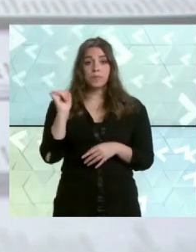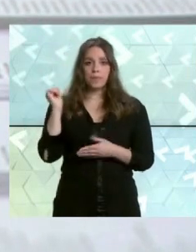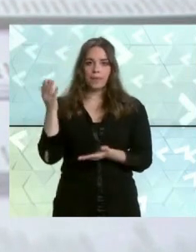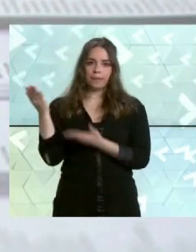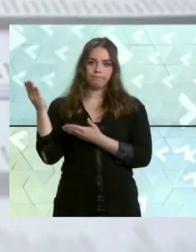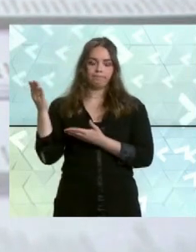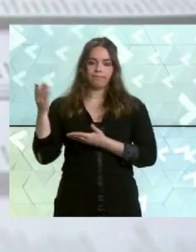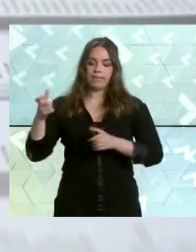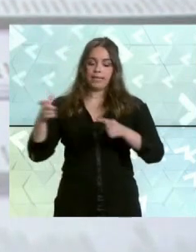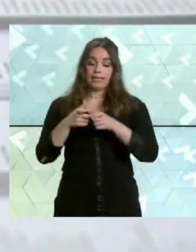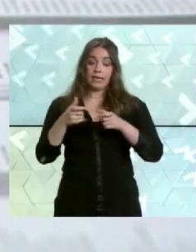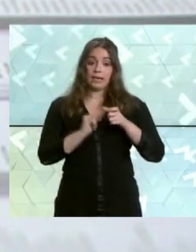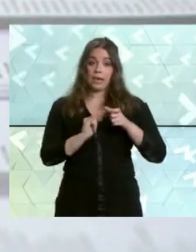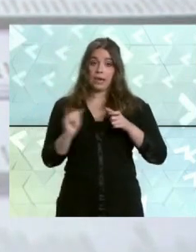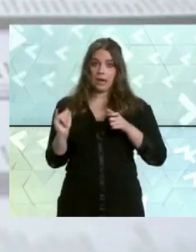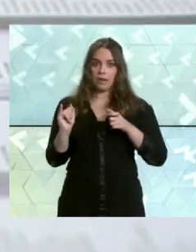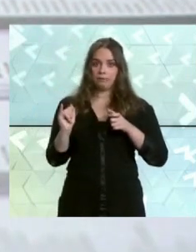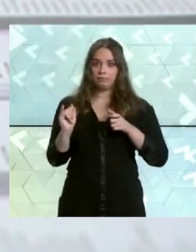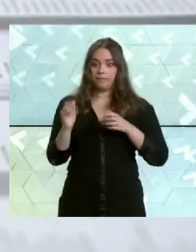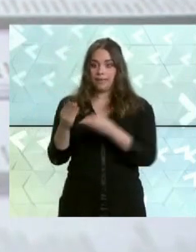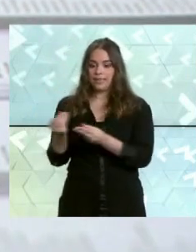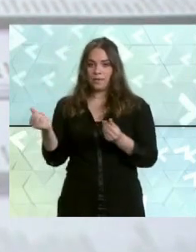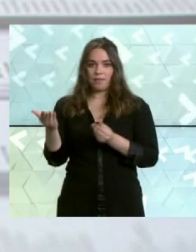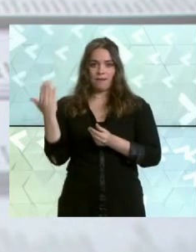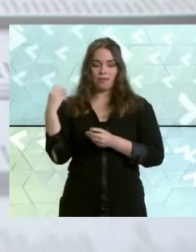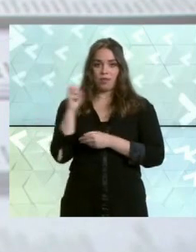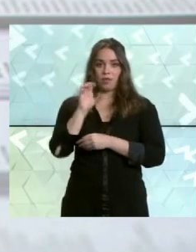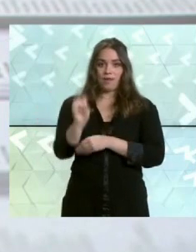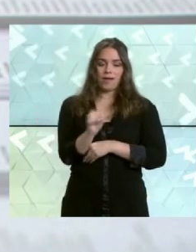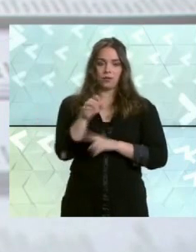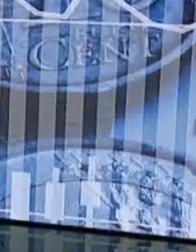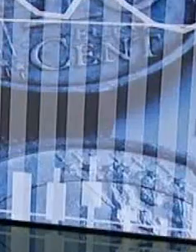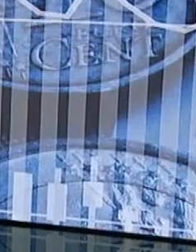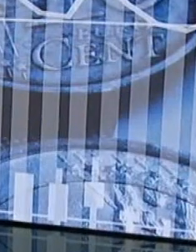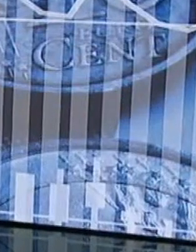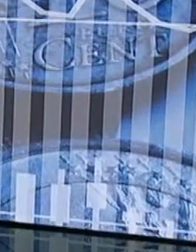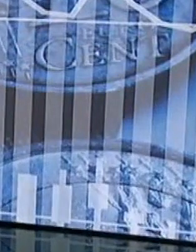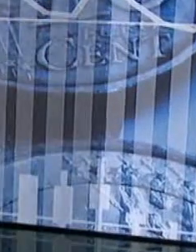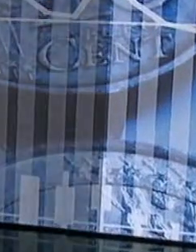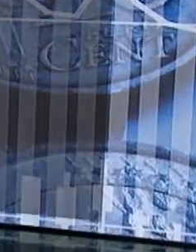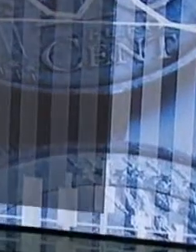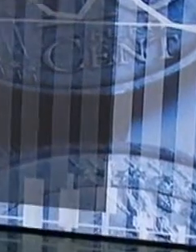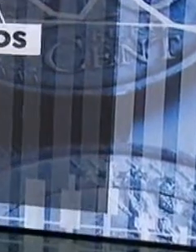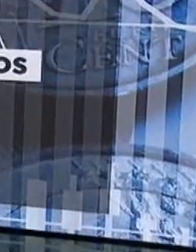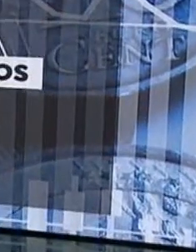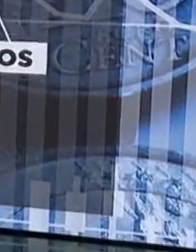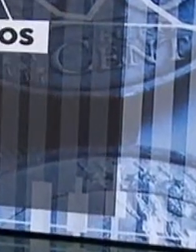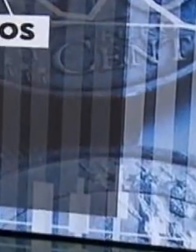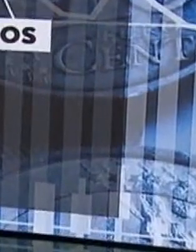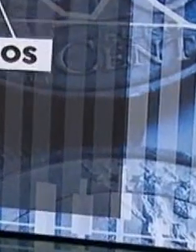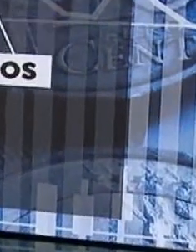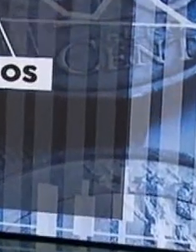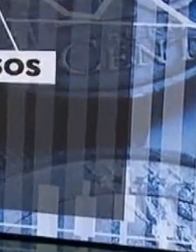y nada se sabe de su paradero también hay otros casos singulares las pensiones están en el